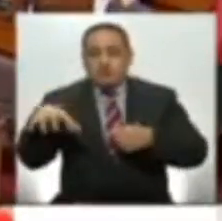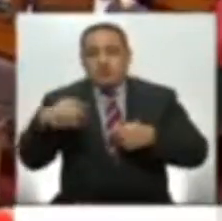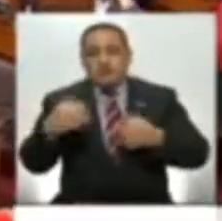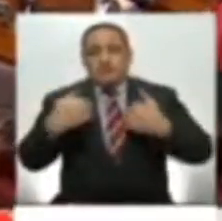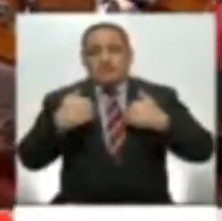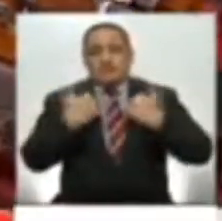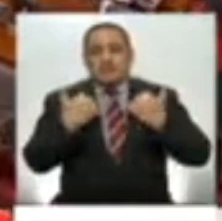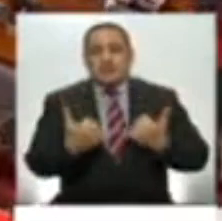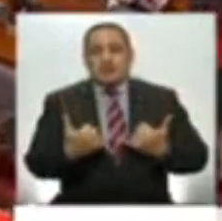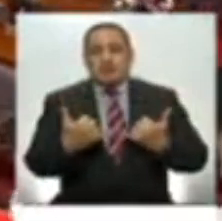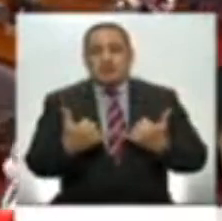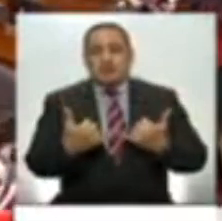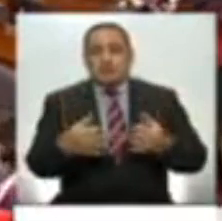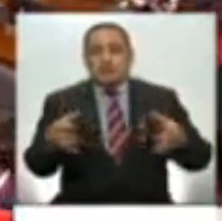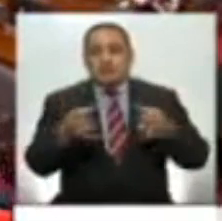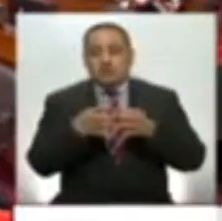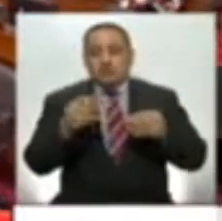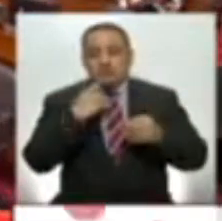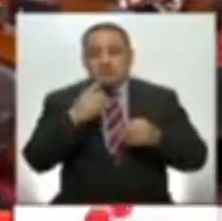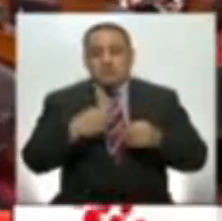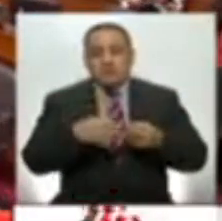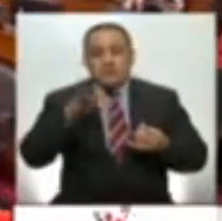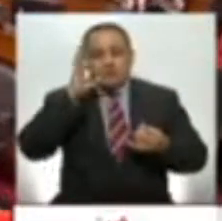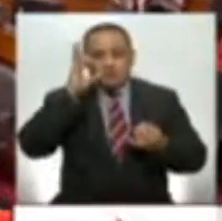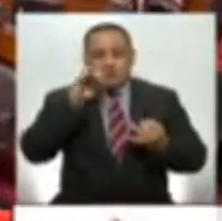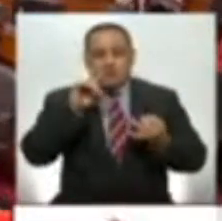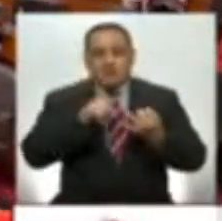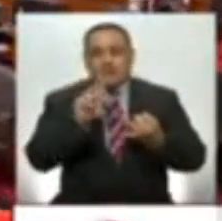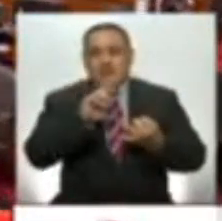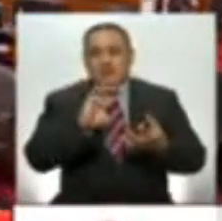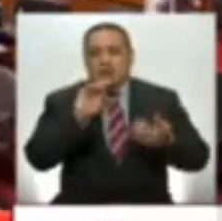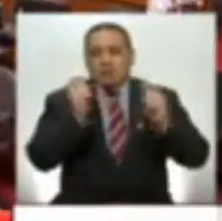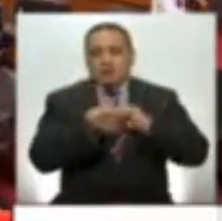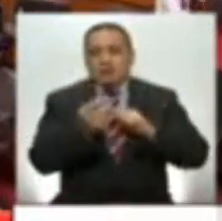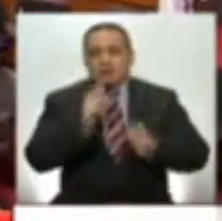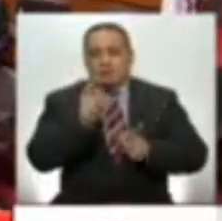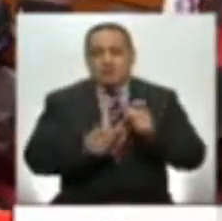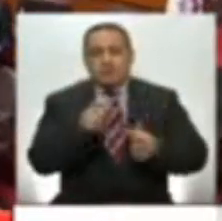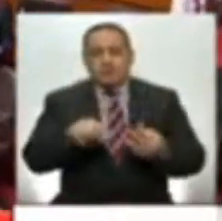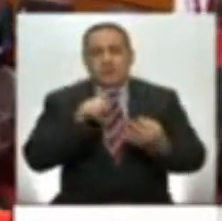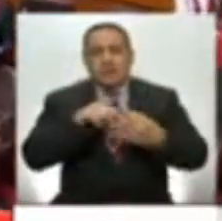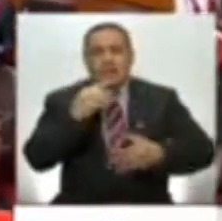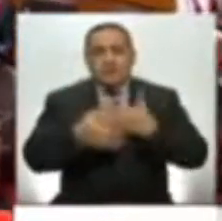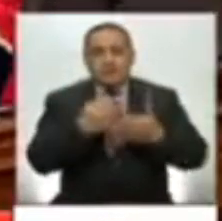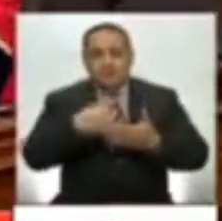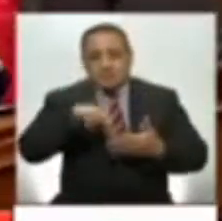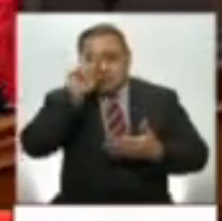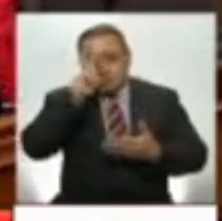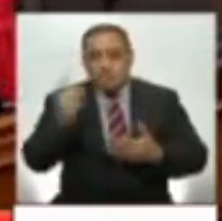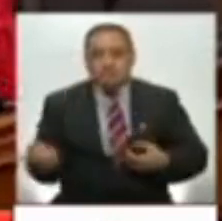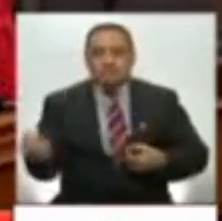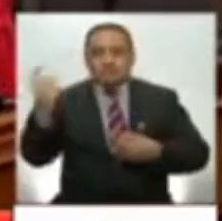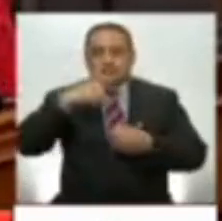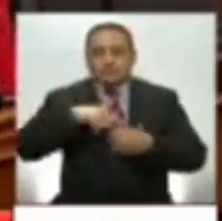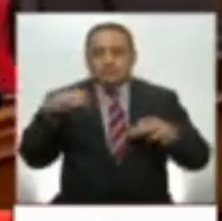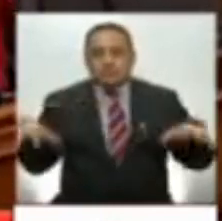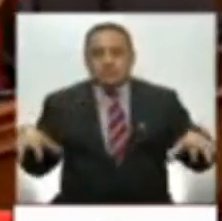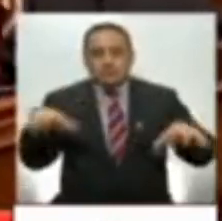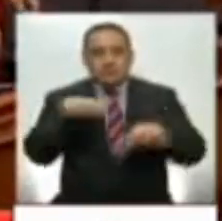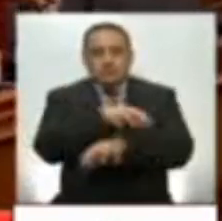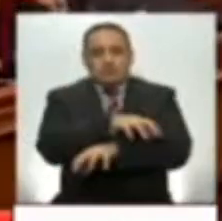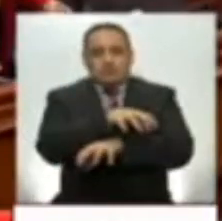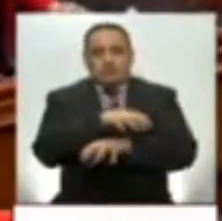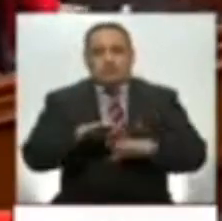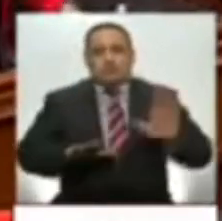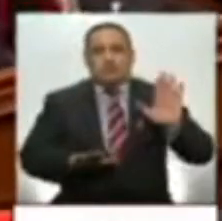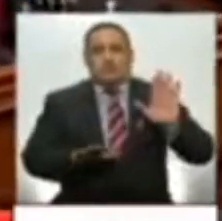Conformado por los grupos parlamentarios Fuerza Popular, Renovación Popular, Avanza País, al hemiciclo de sesiones a tomar el juramento